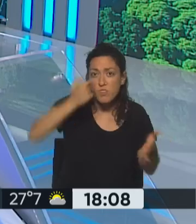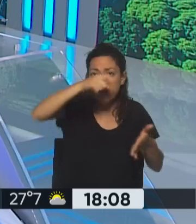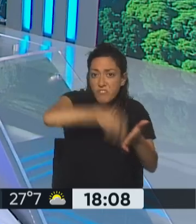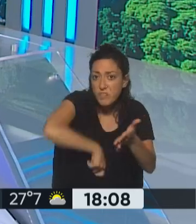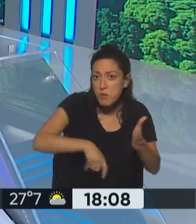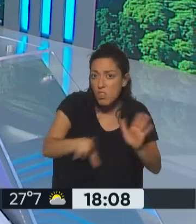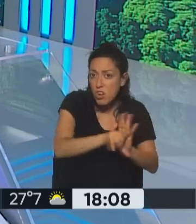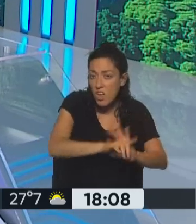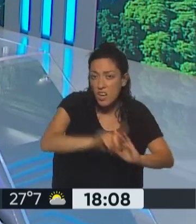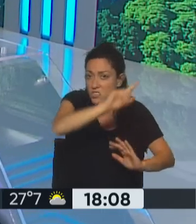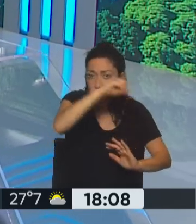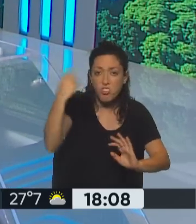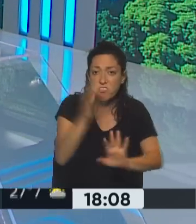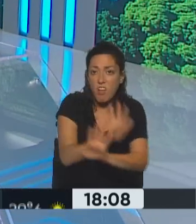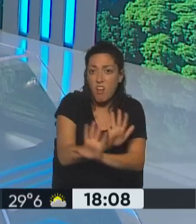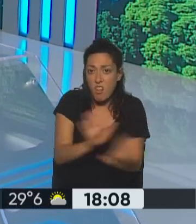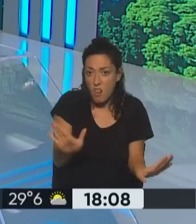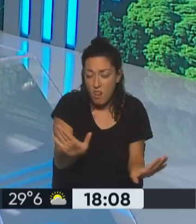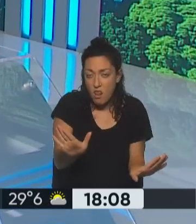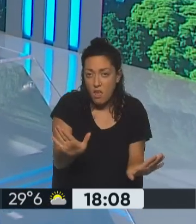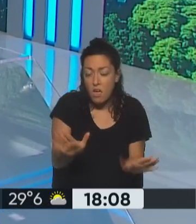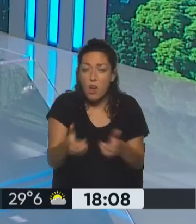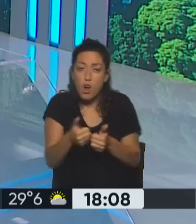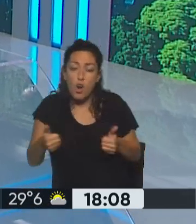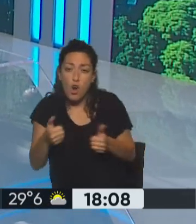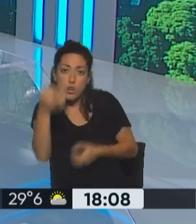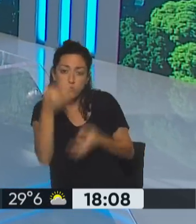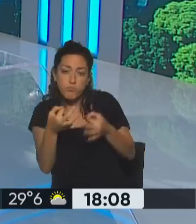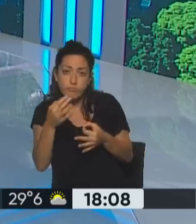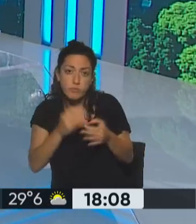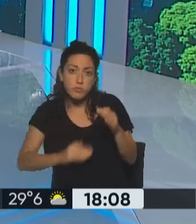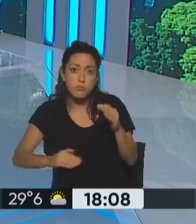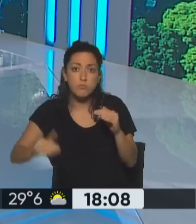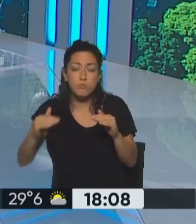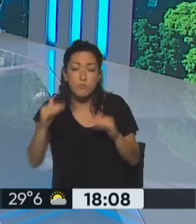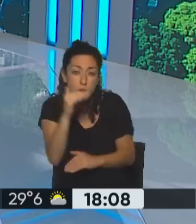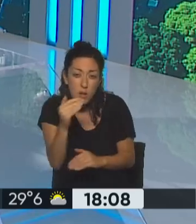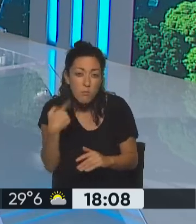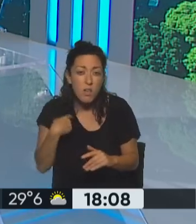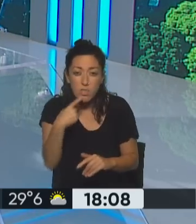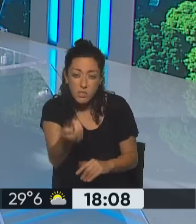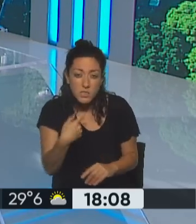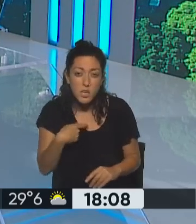ley nacional. La Corte le dice: ahí donde tenías previsto pagar esto, tenés que pagar